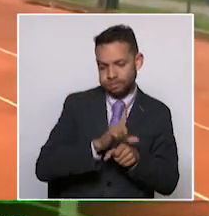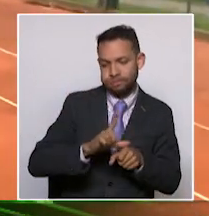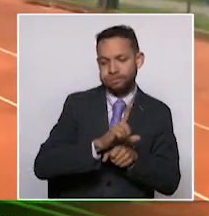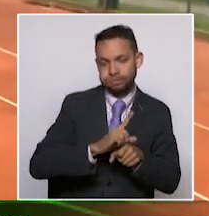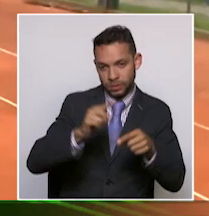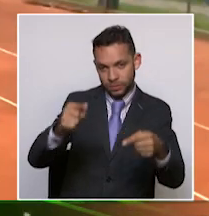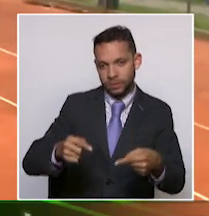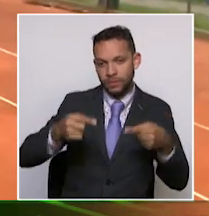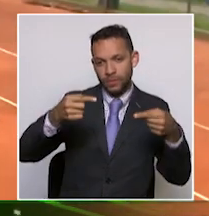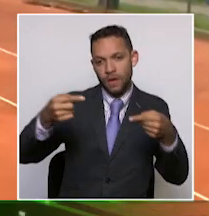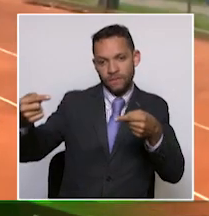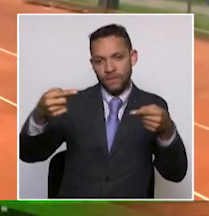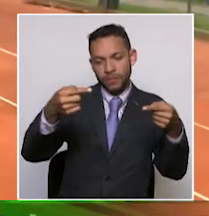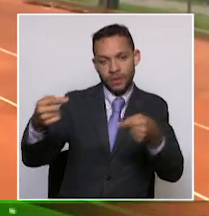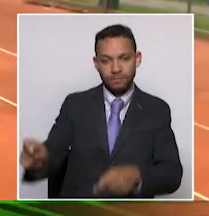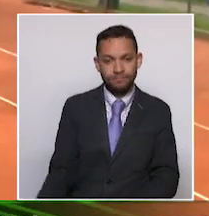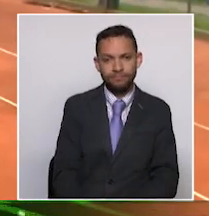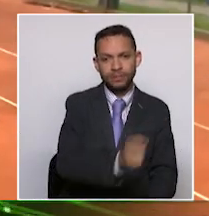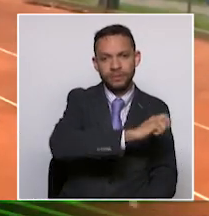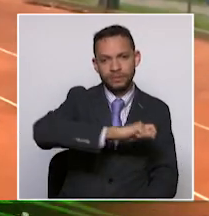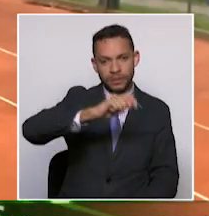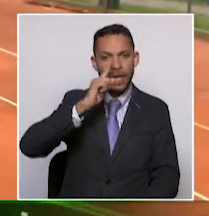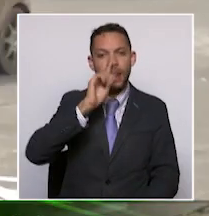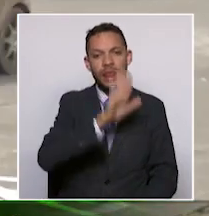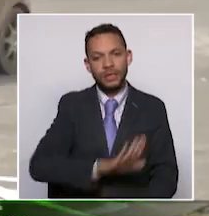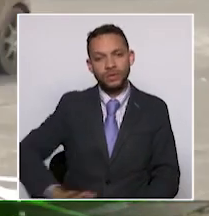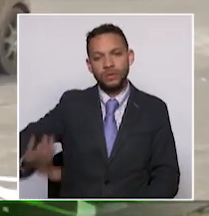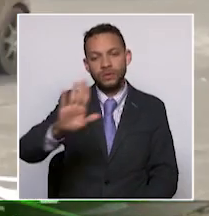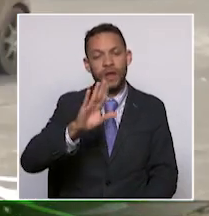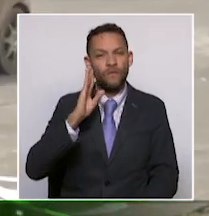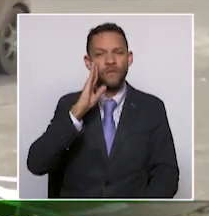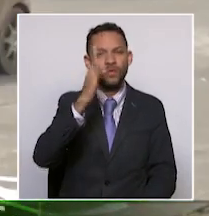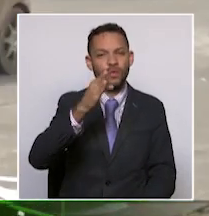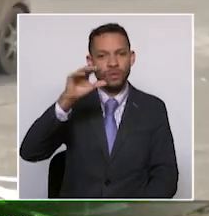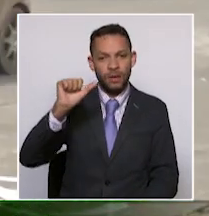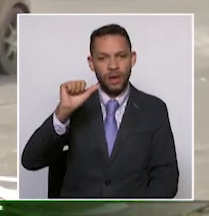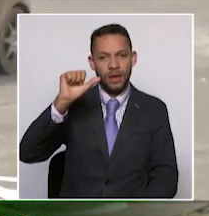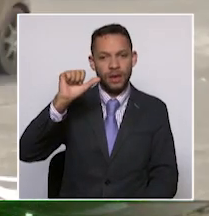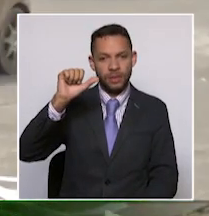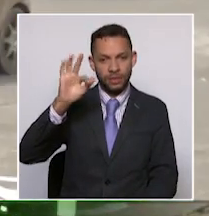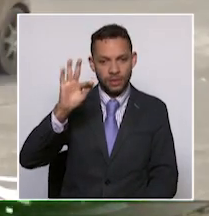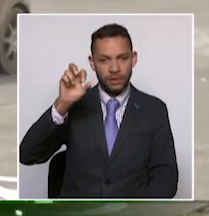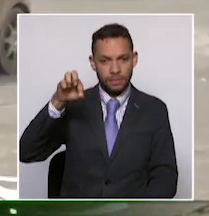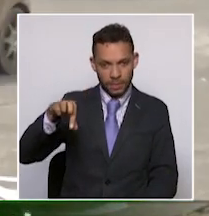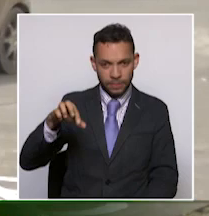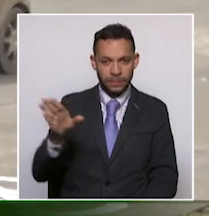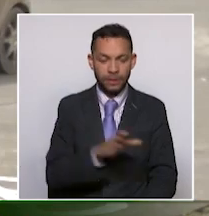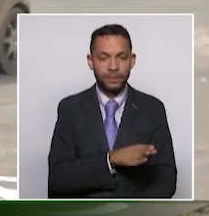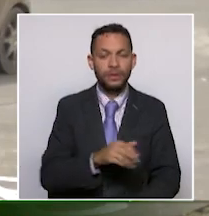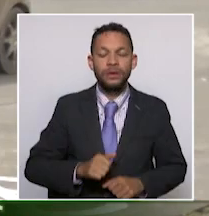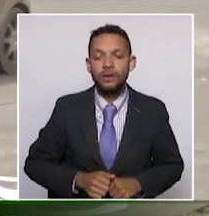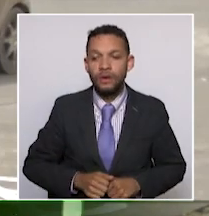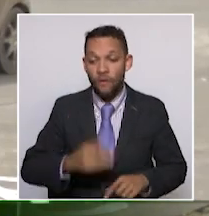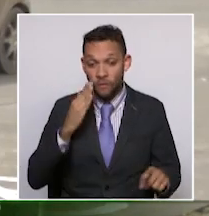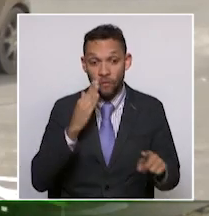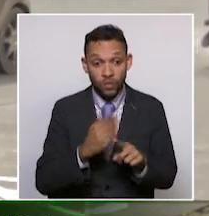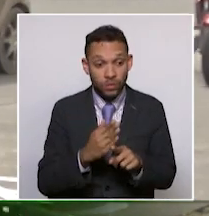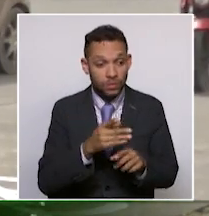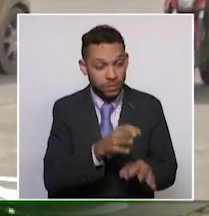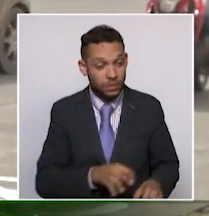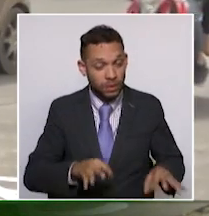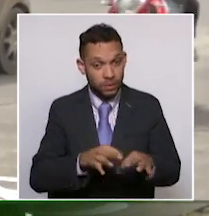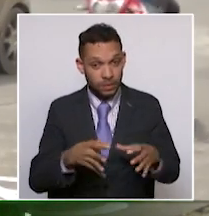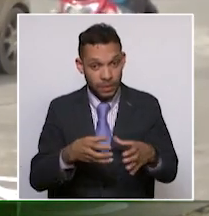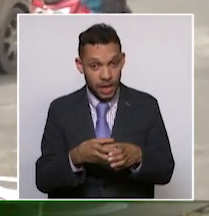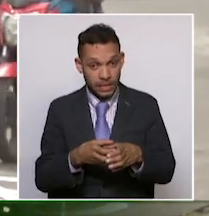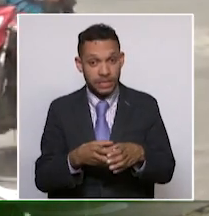torneos futuros puntuables para el ranking de la ATP. Aspiramos también volver a retomar los futuros, que son los torneos que hemos hecho en